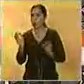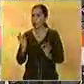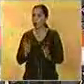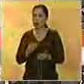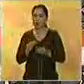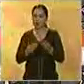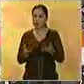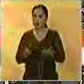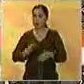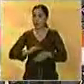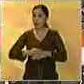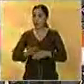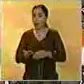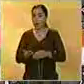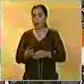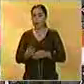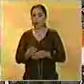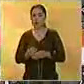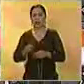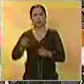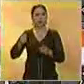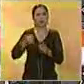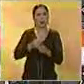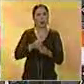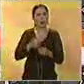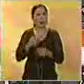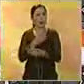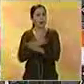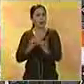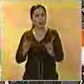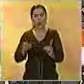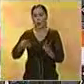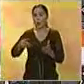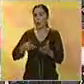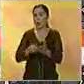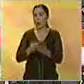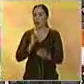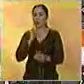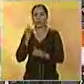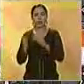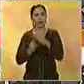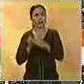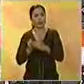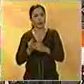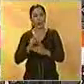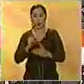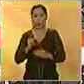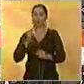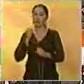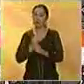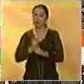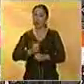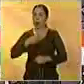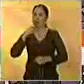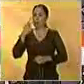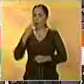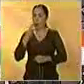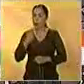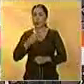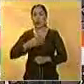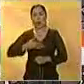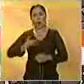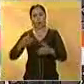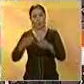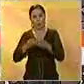para hacer eso porque no vamos a conspirar ni contra la democracia ni contra las instituciones, sino a trabajar en una política en la que podemos